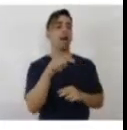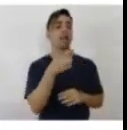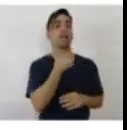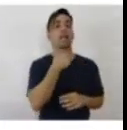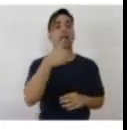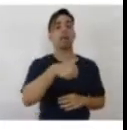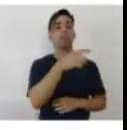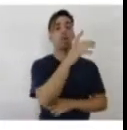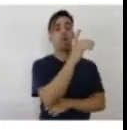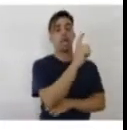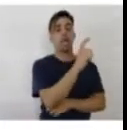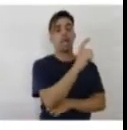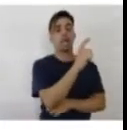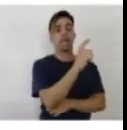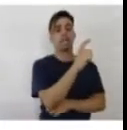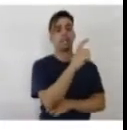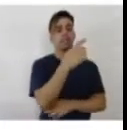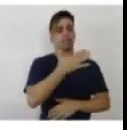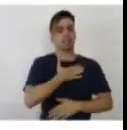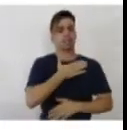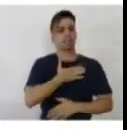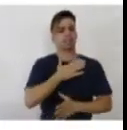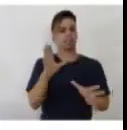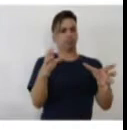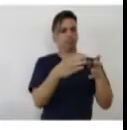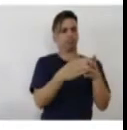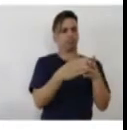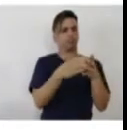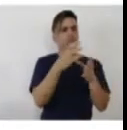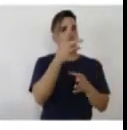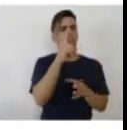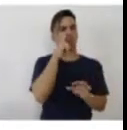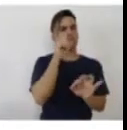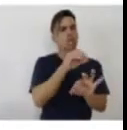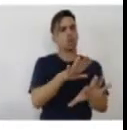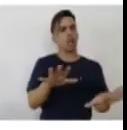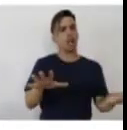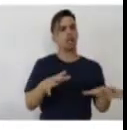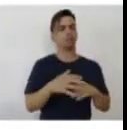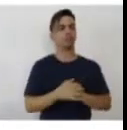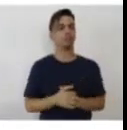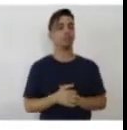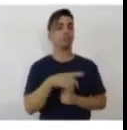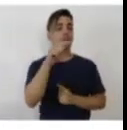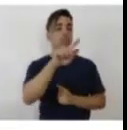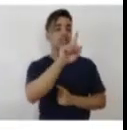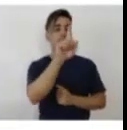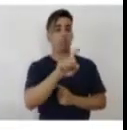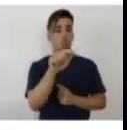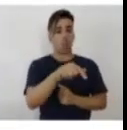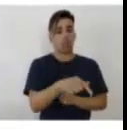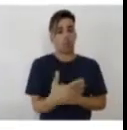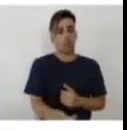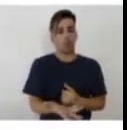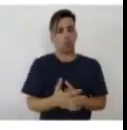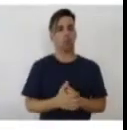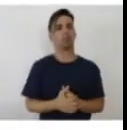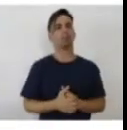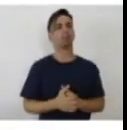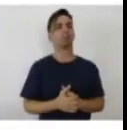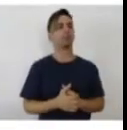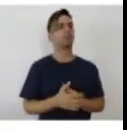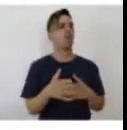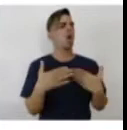decir, para X que pertenece a los números naturales. La pregunta que tendríamos que estarnos haciendo